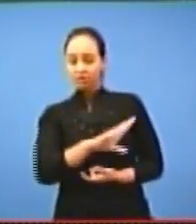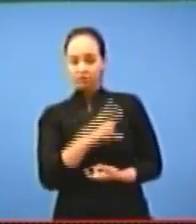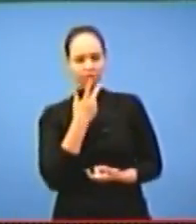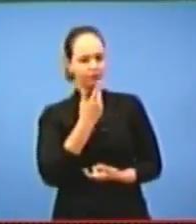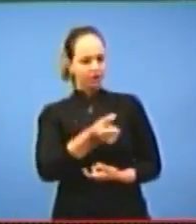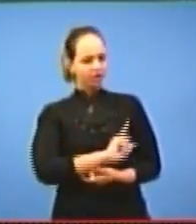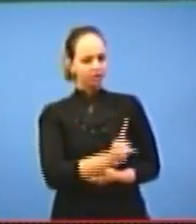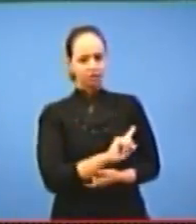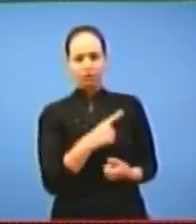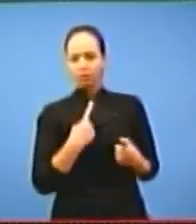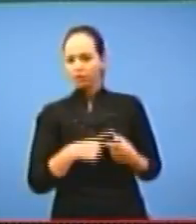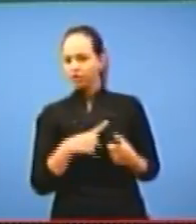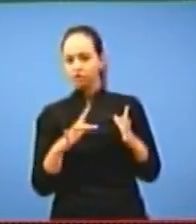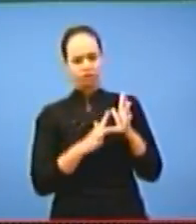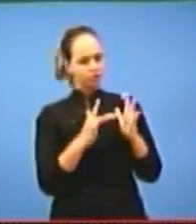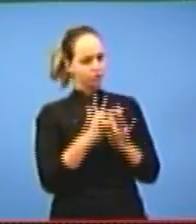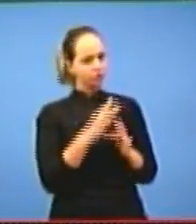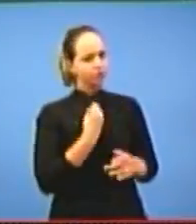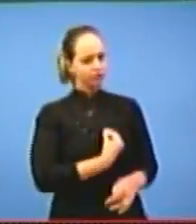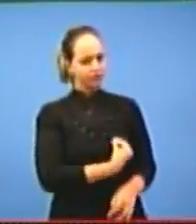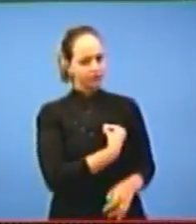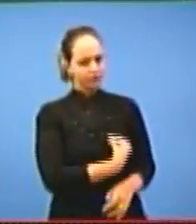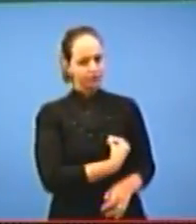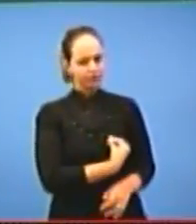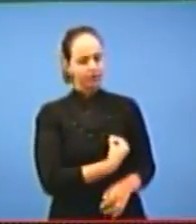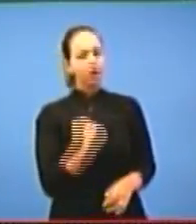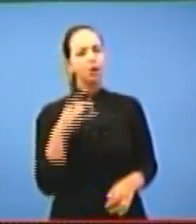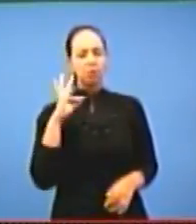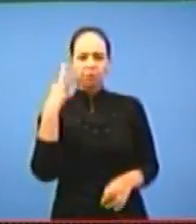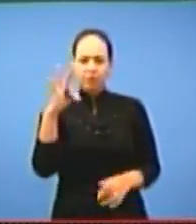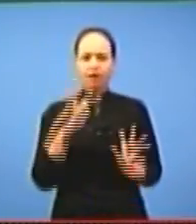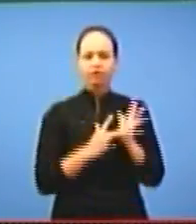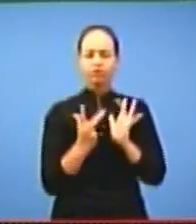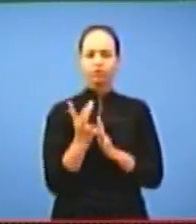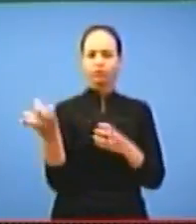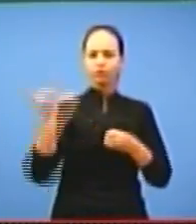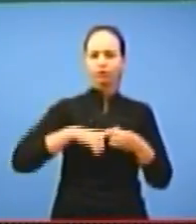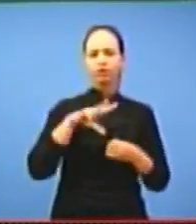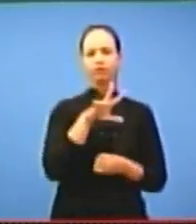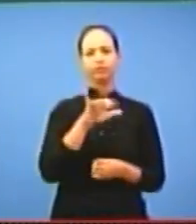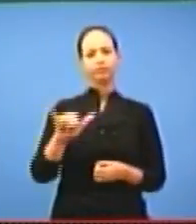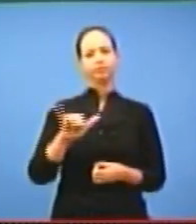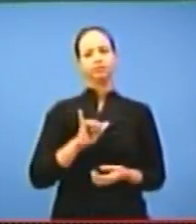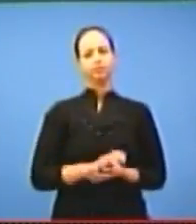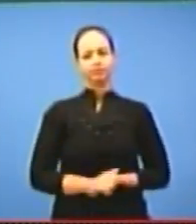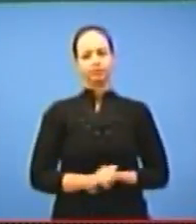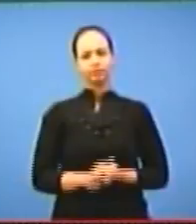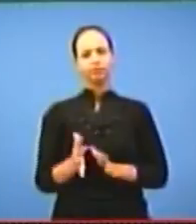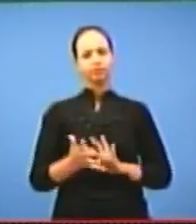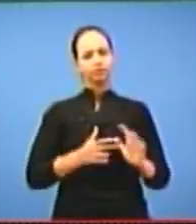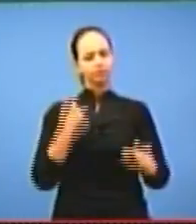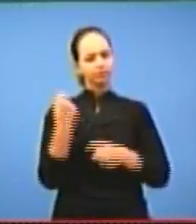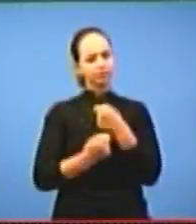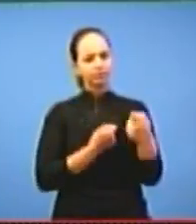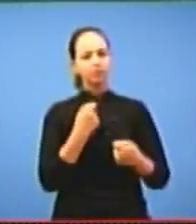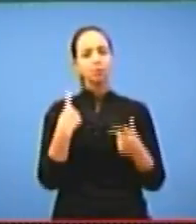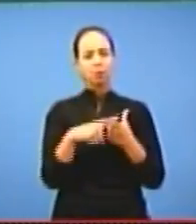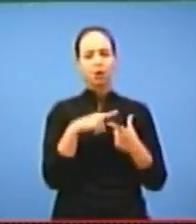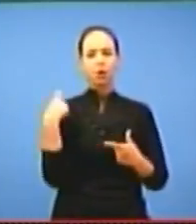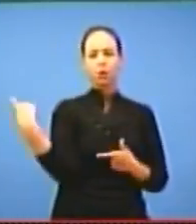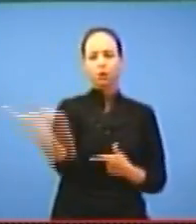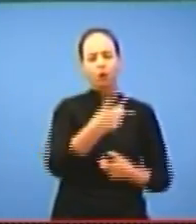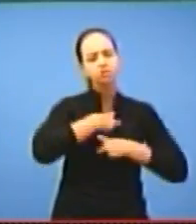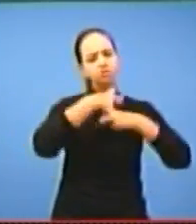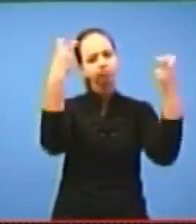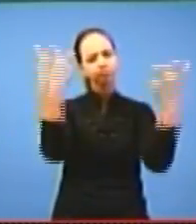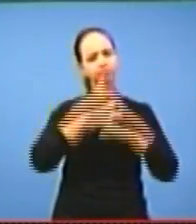¿Sabe qué es? Primero, Jesús está vivo. Y segundo, en breve Él va a volver a arrebatar a la iglesia. Nosotros somos la